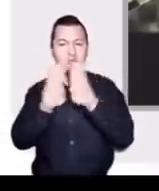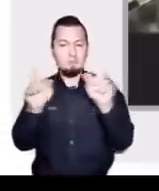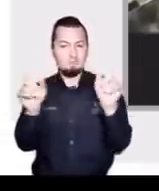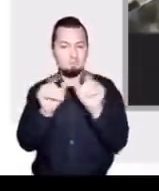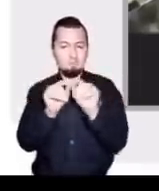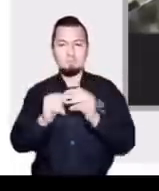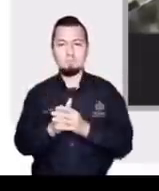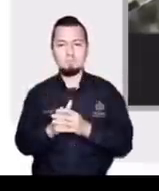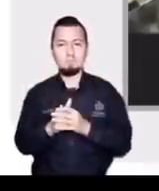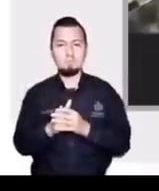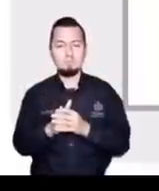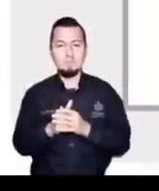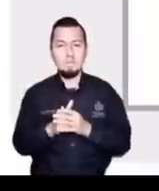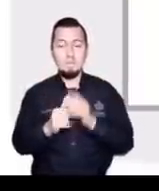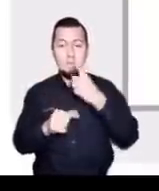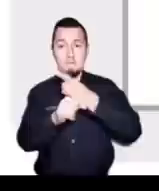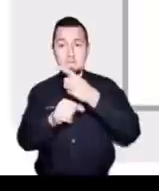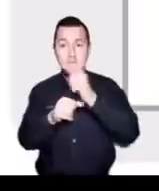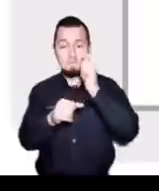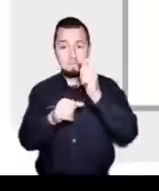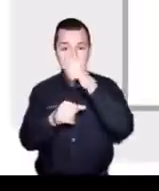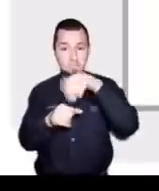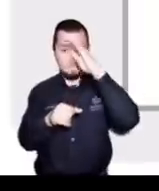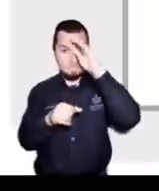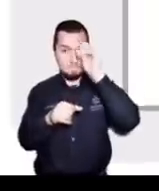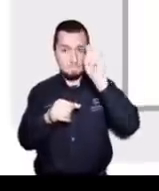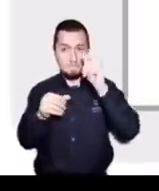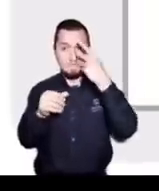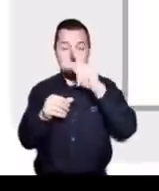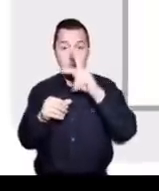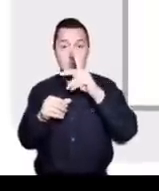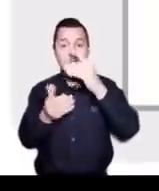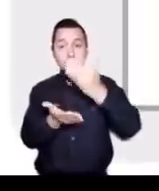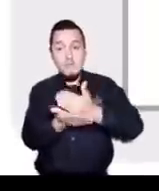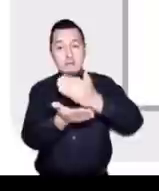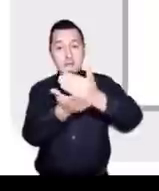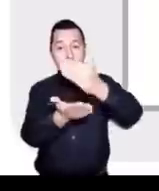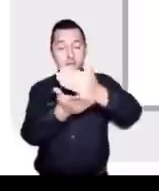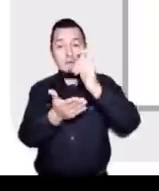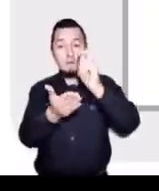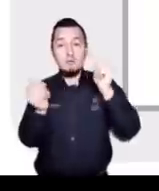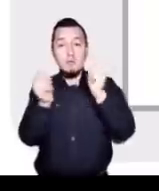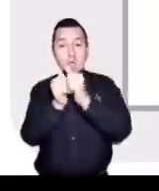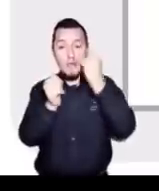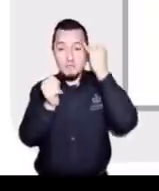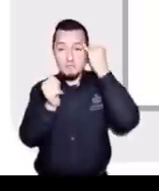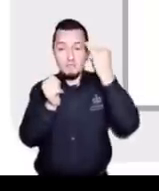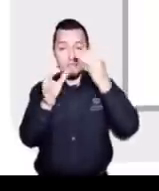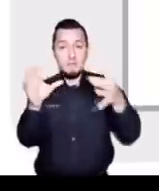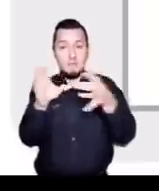Primero, el concepto funcional de la estación. Una estación está conceptualizada para que se provoque un